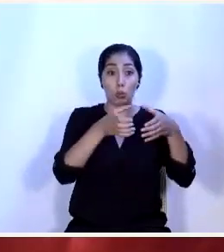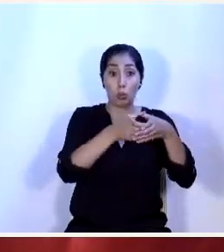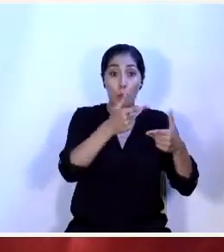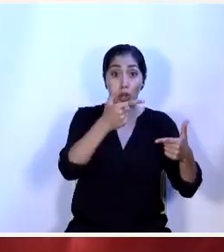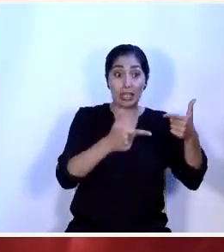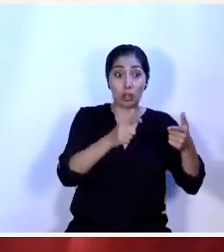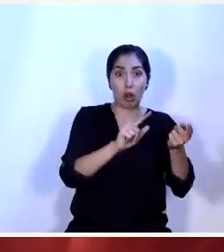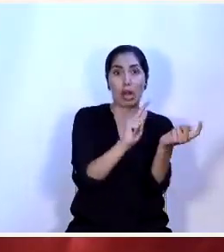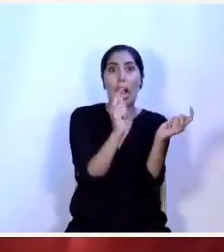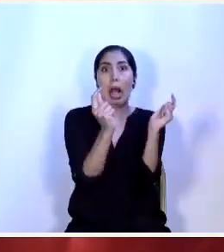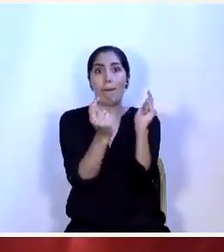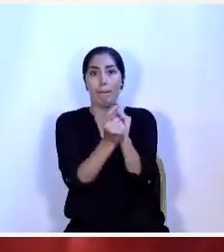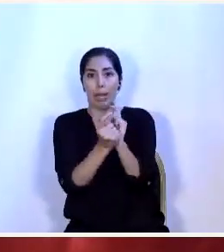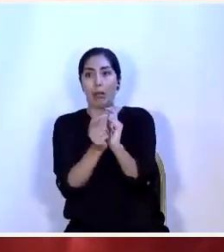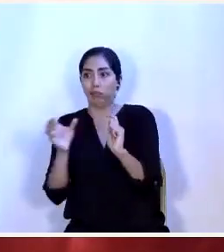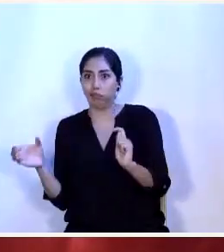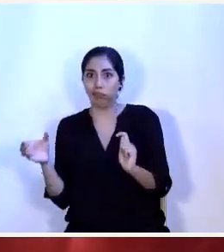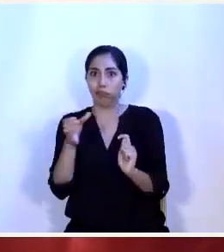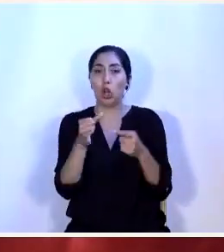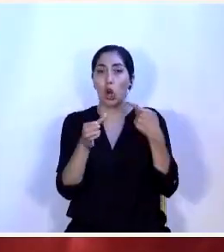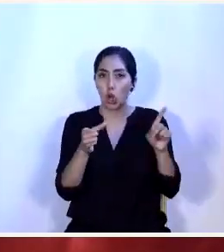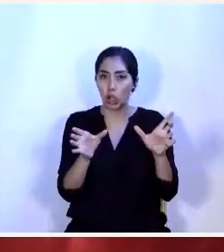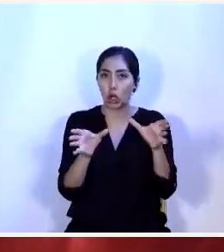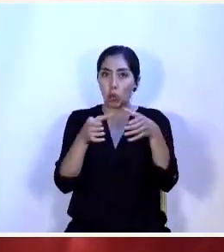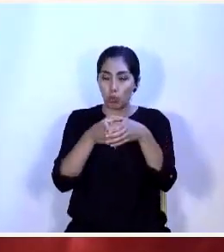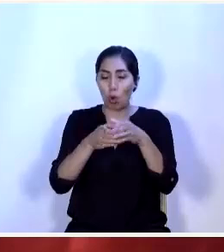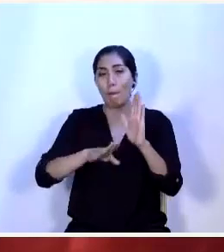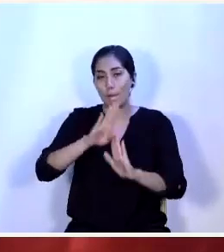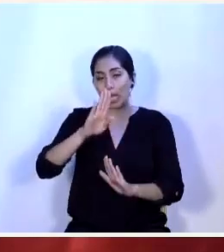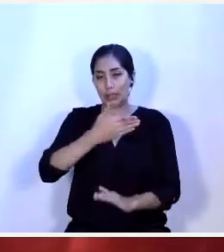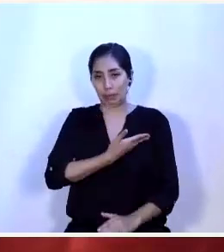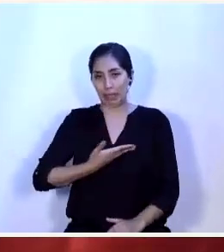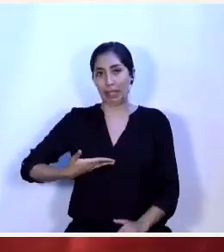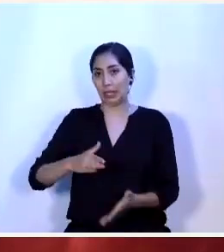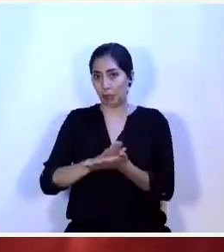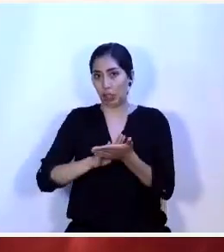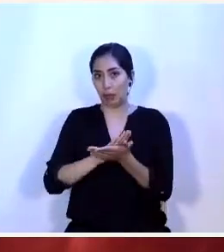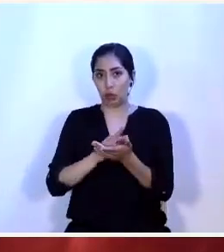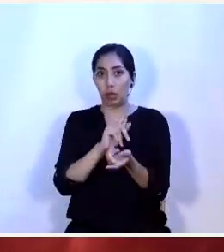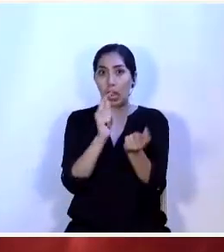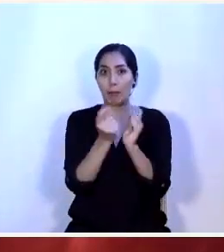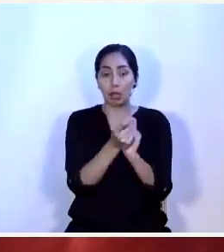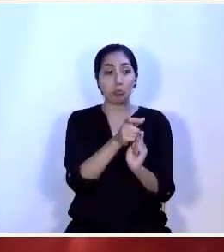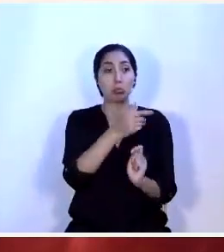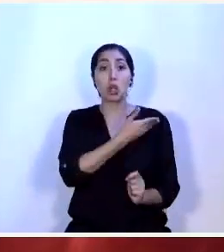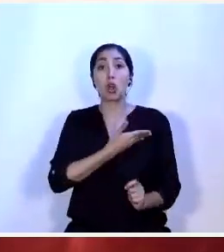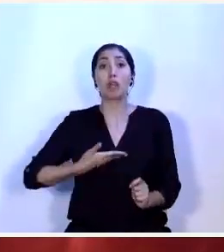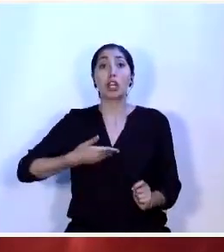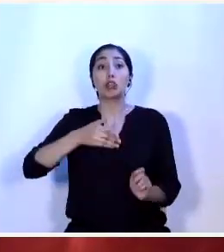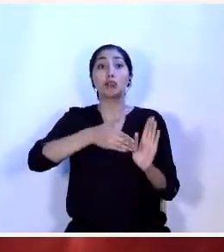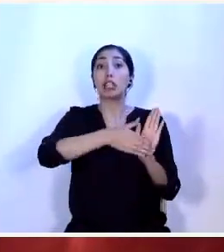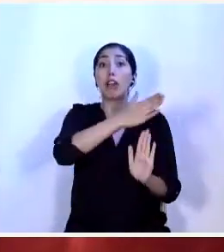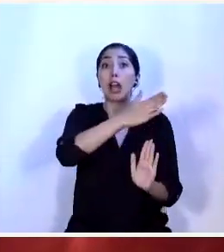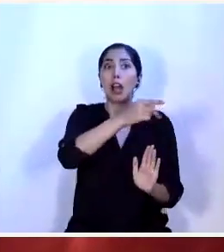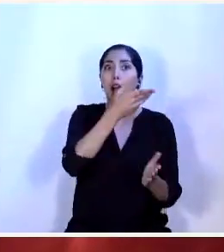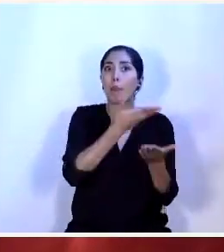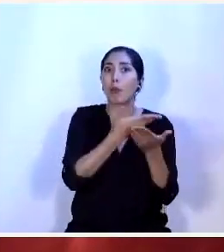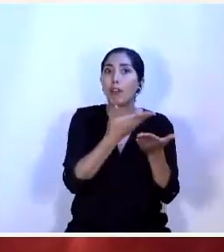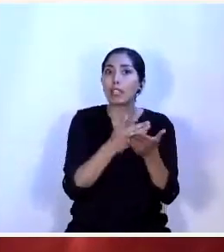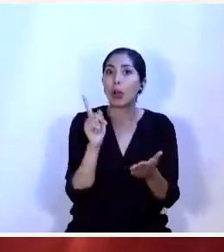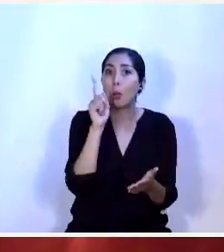políticas en el poder, en particular en el Ejecutivo, el gobierno saliente aprovecha sus últimas